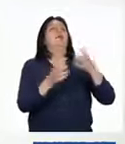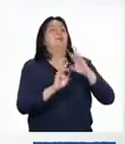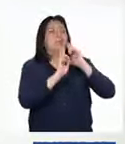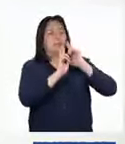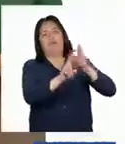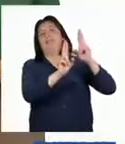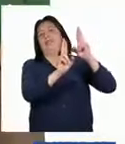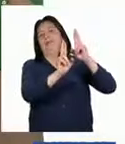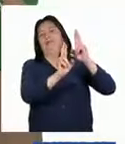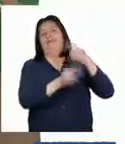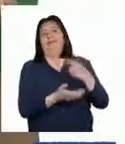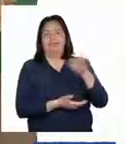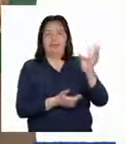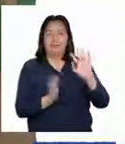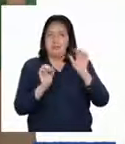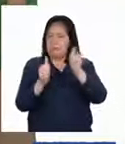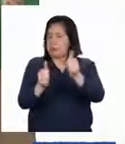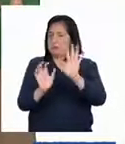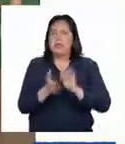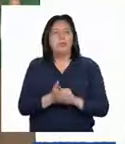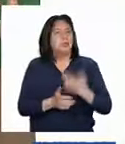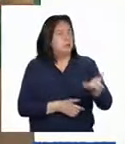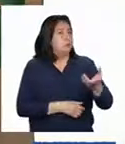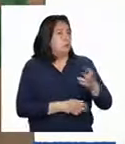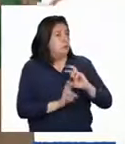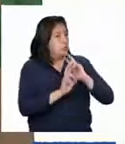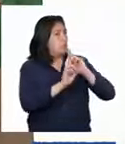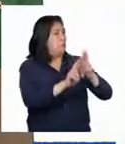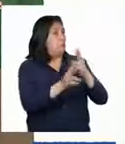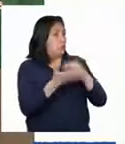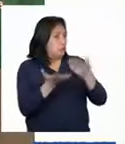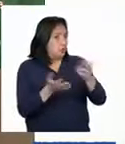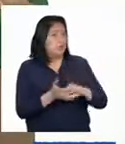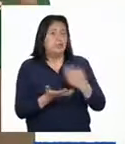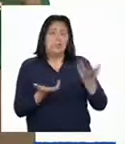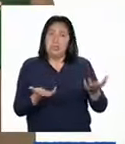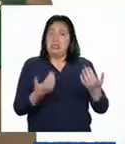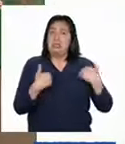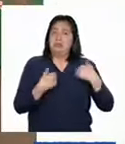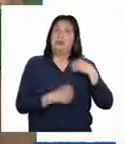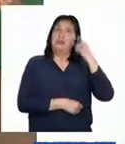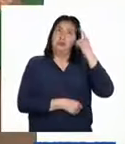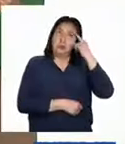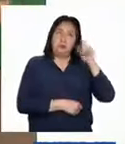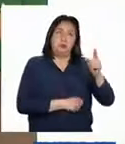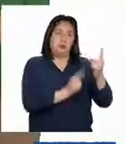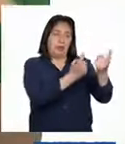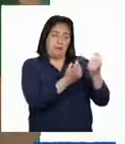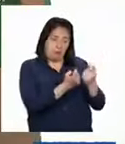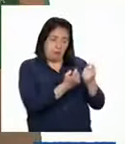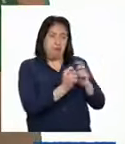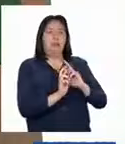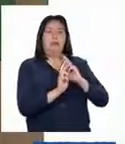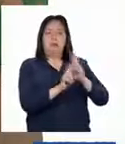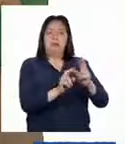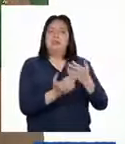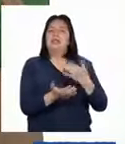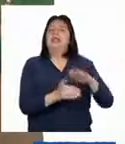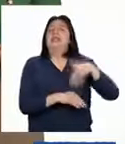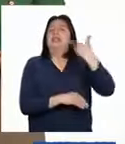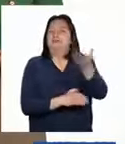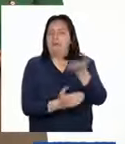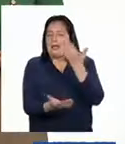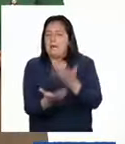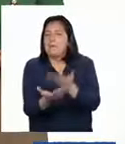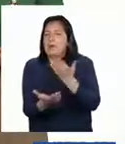hipótesis. Muy bien, una hipótesis es una respuesta que tenemos frente a una pregunta que la